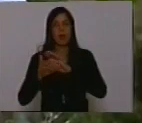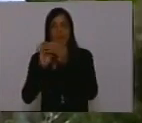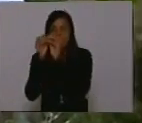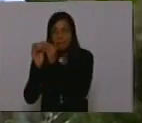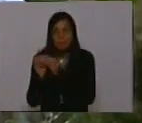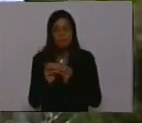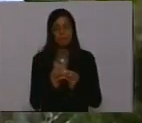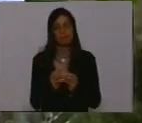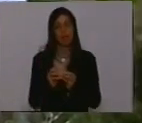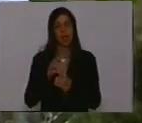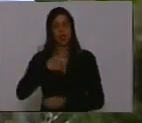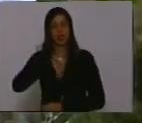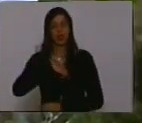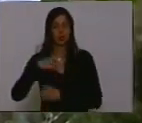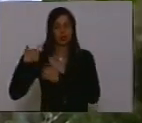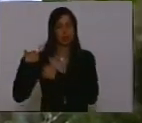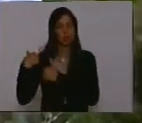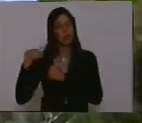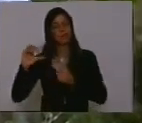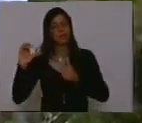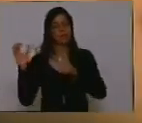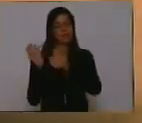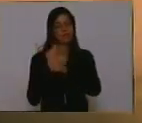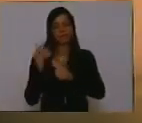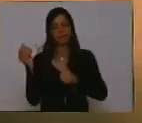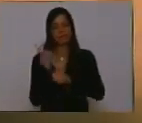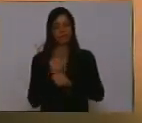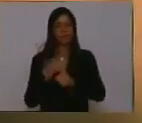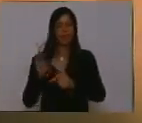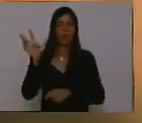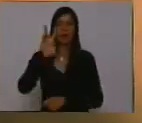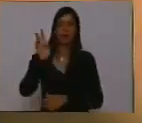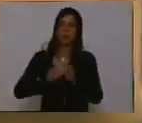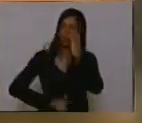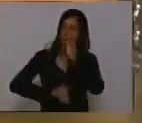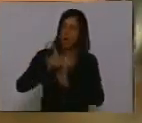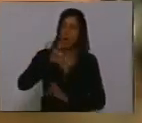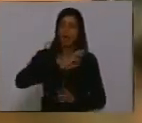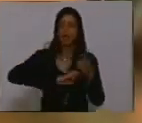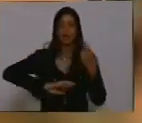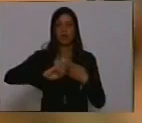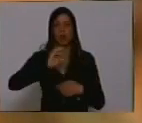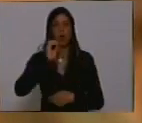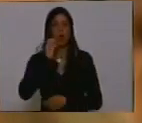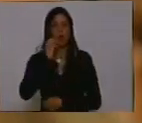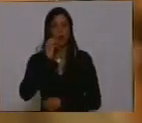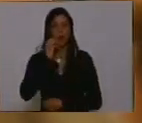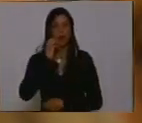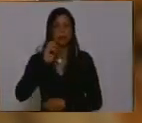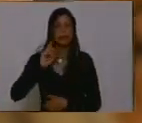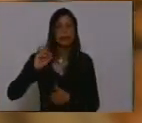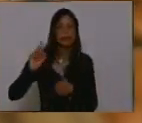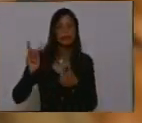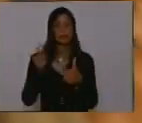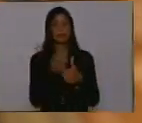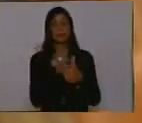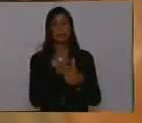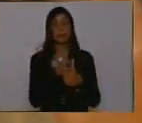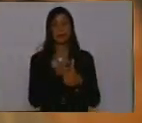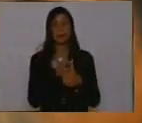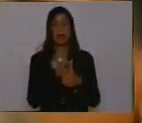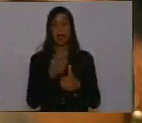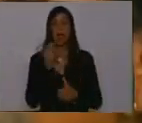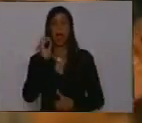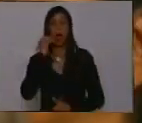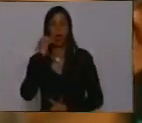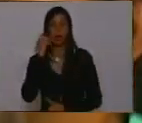importantísimos que hemos tenido en el desarrollo de nuestra revolución para la juventud venezolana. Pero sobre todo, vayamos